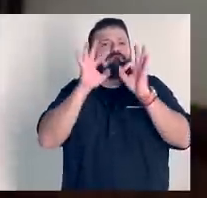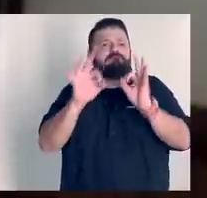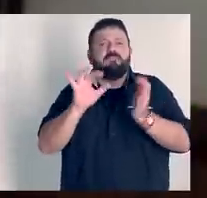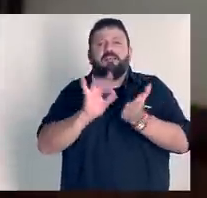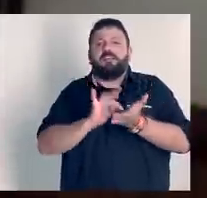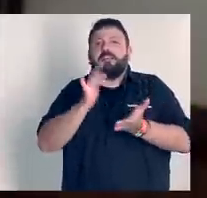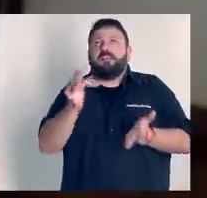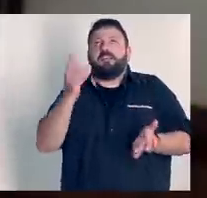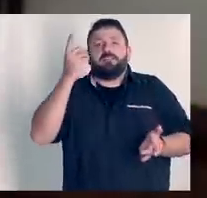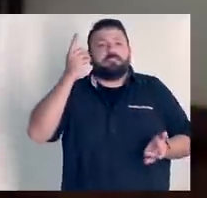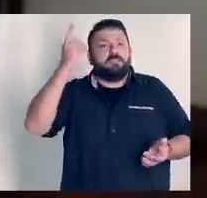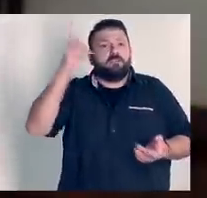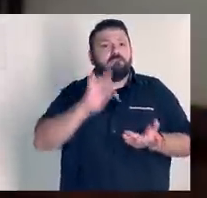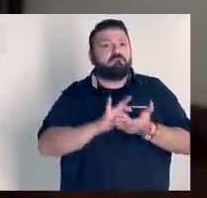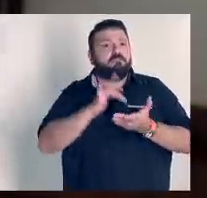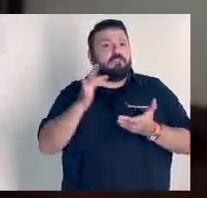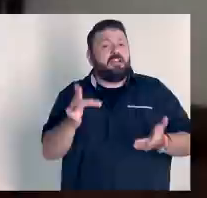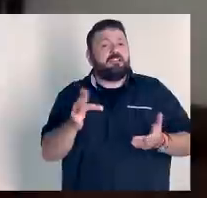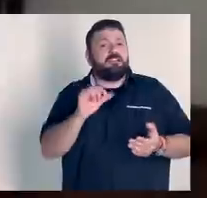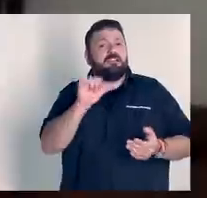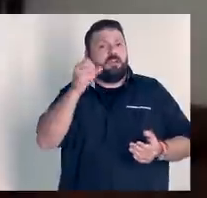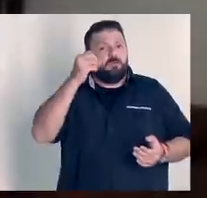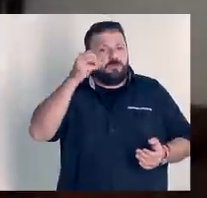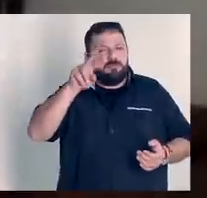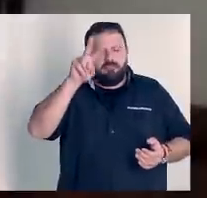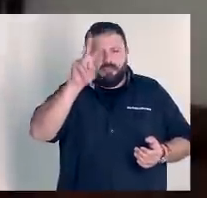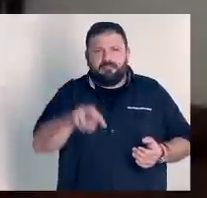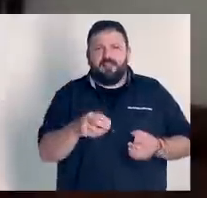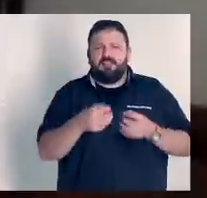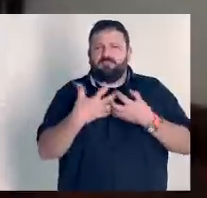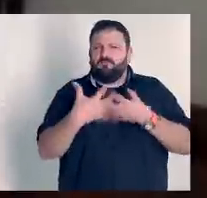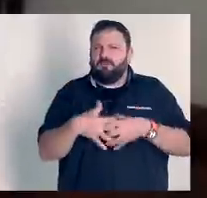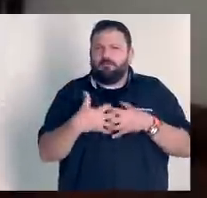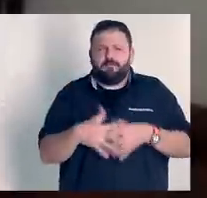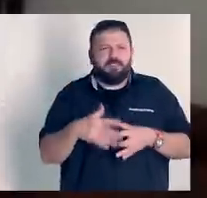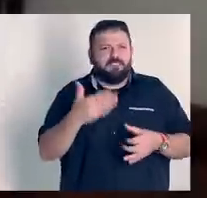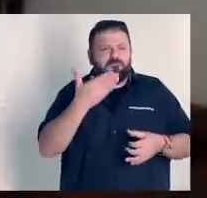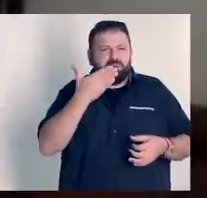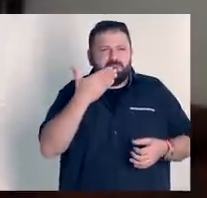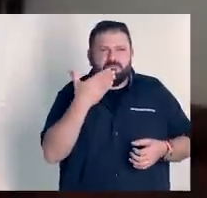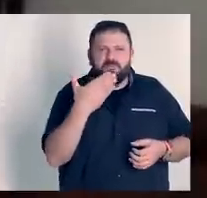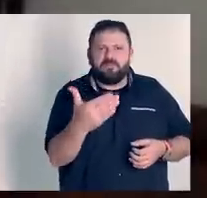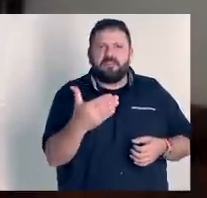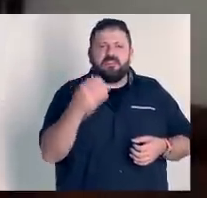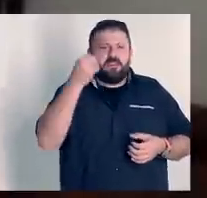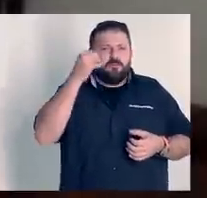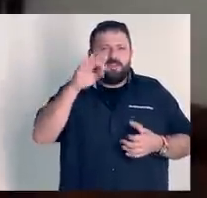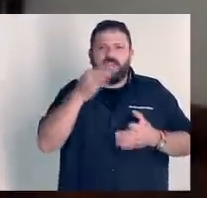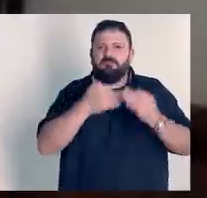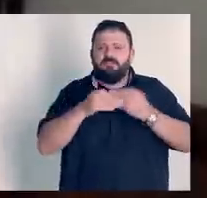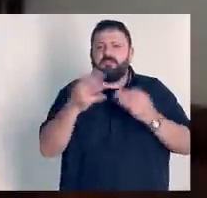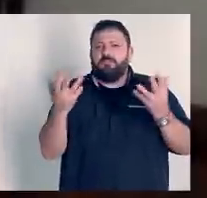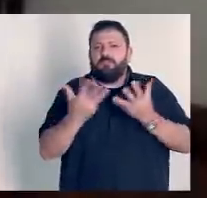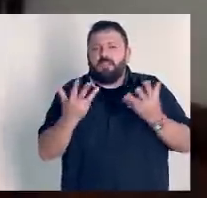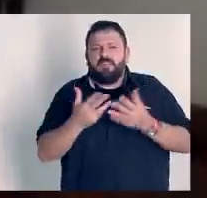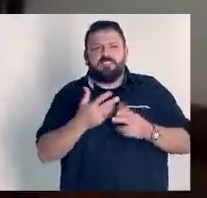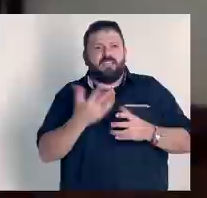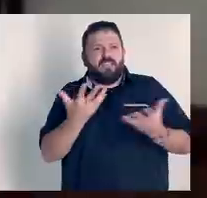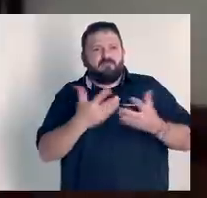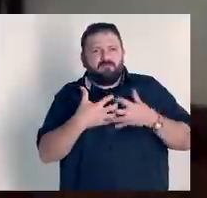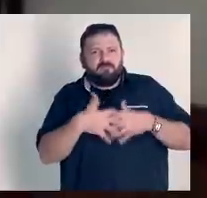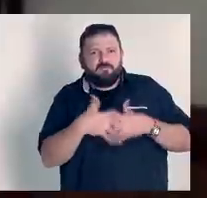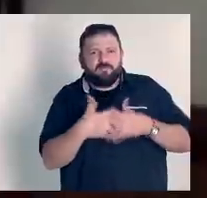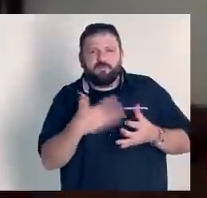gracias a OmniLife, que es una empresa de verdad que nos ha sustentado, porque lo que hace que esto funcione son